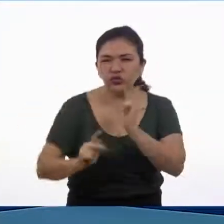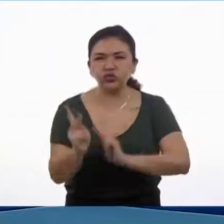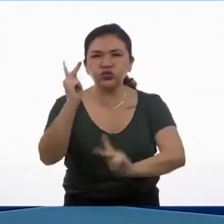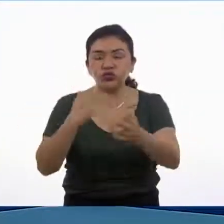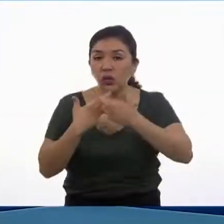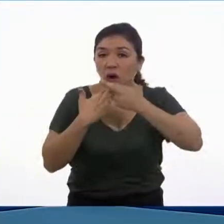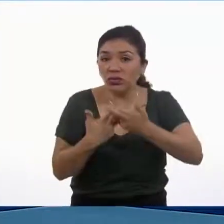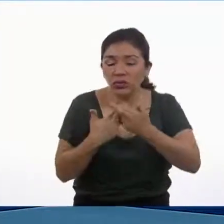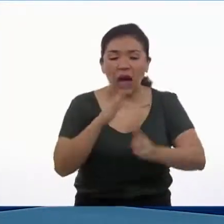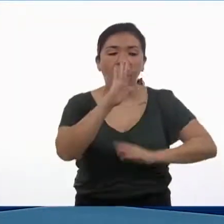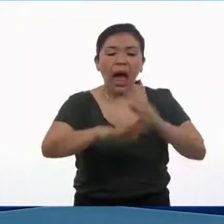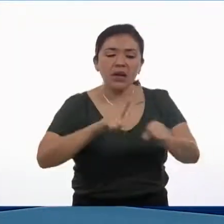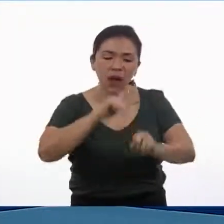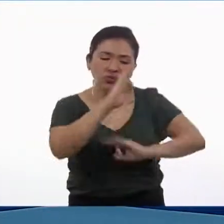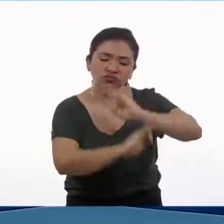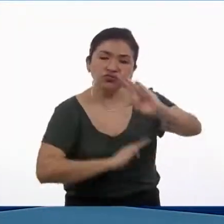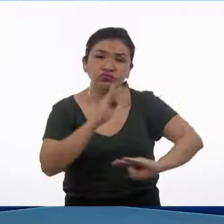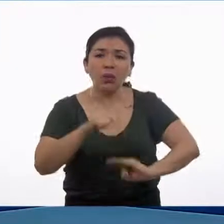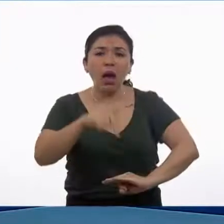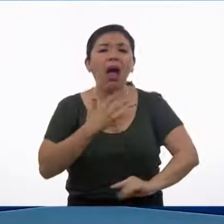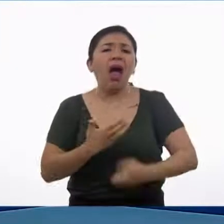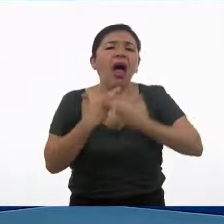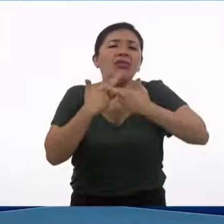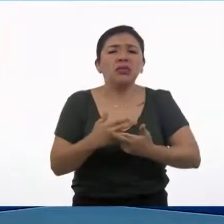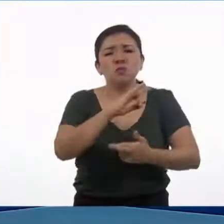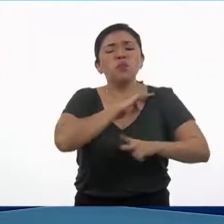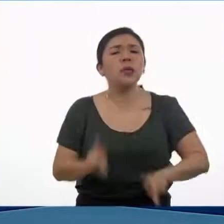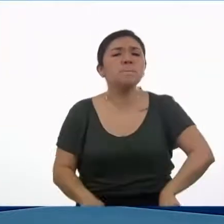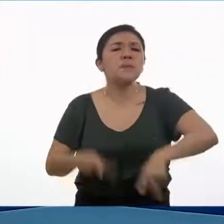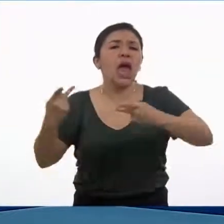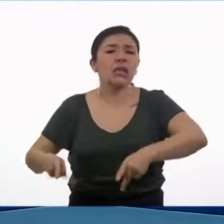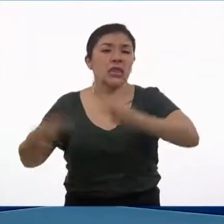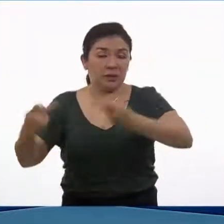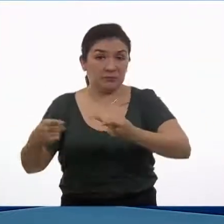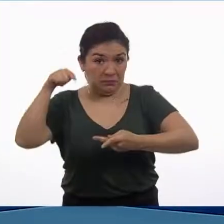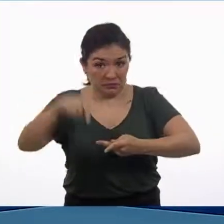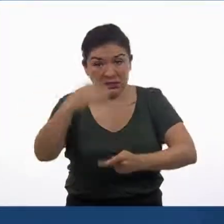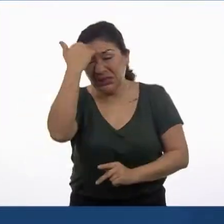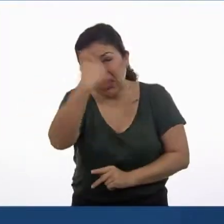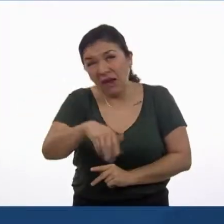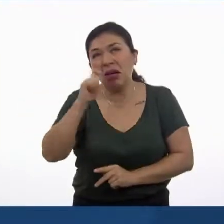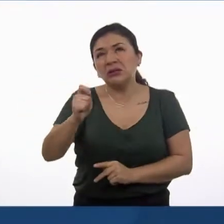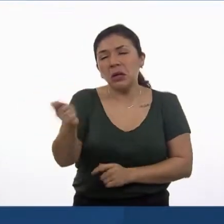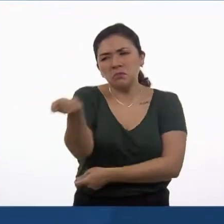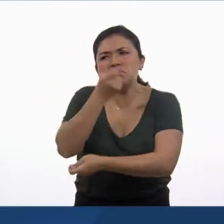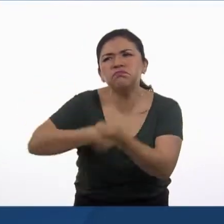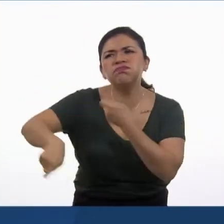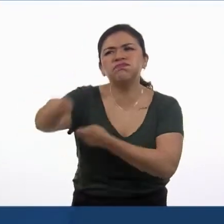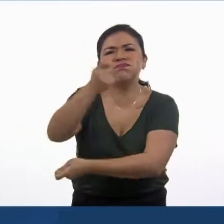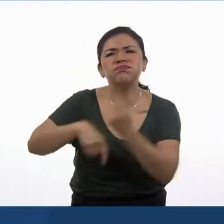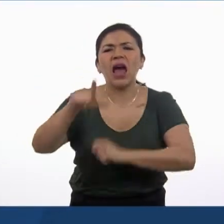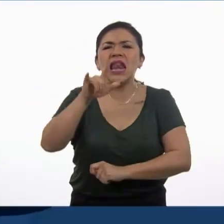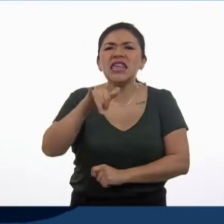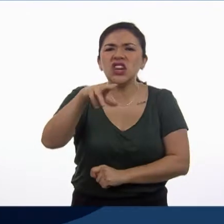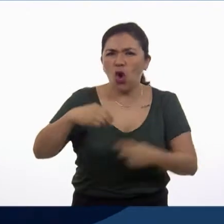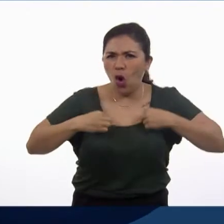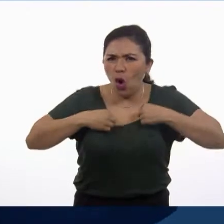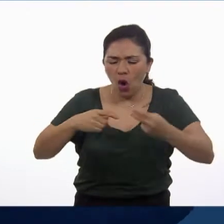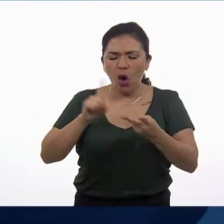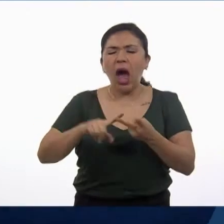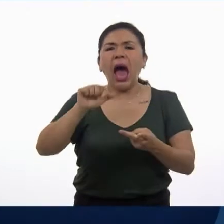de la domesticación de los animales, les quedó para comerciar. Es más, se sabe que intercambiaron lino y algodón